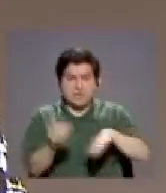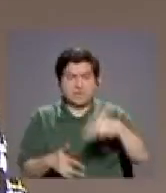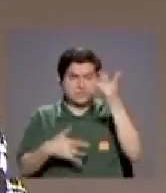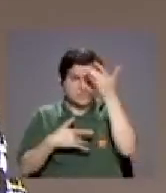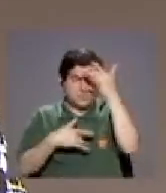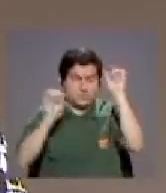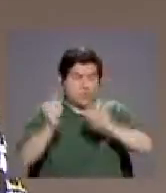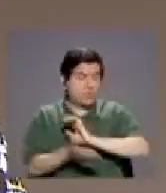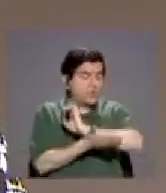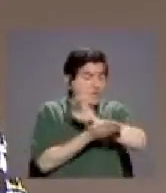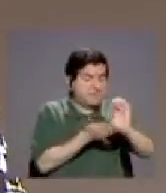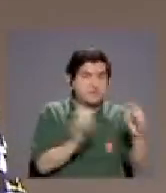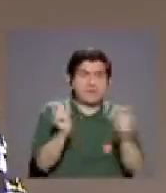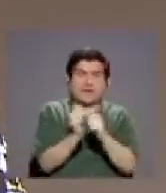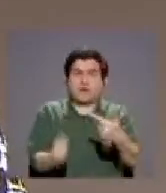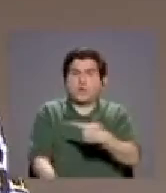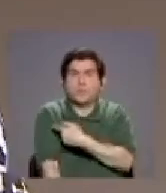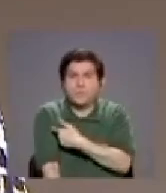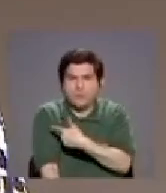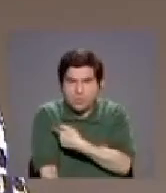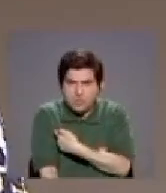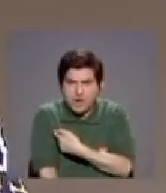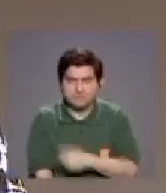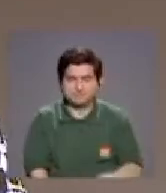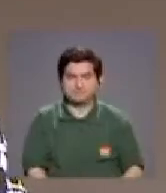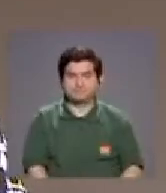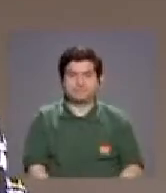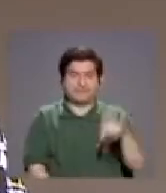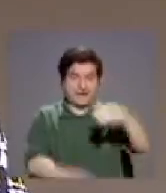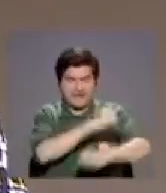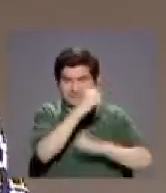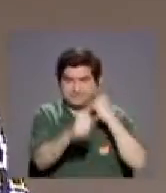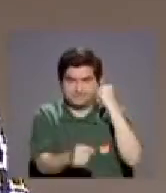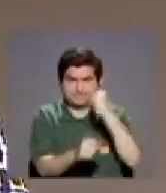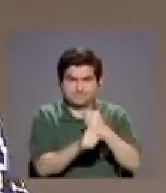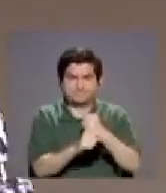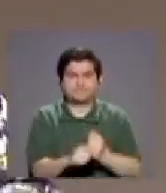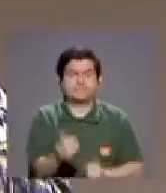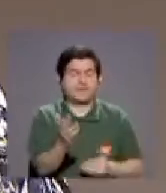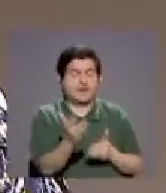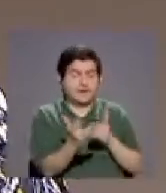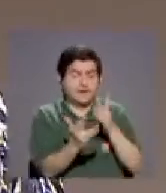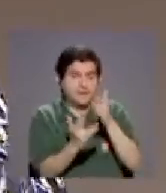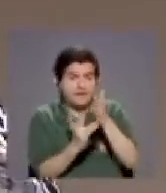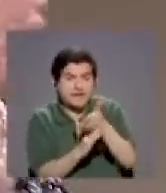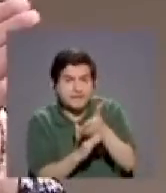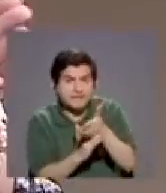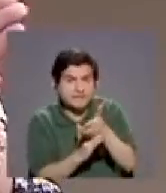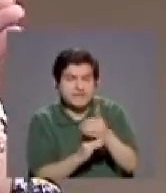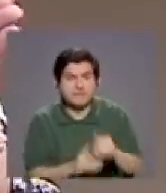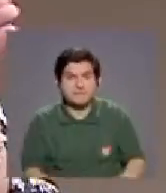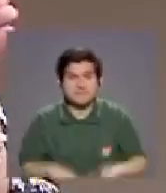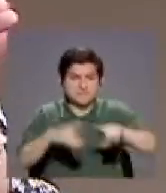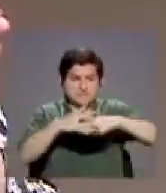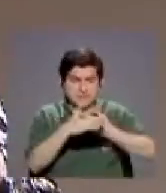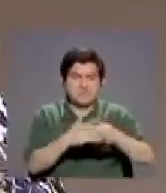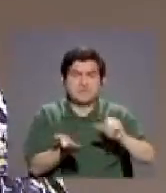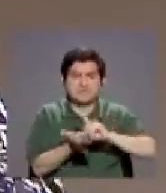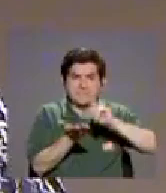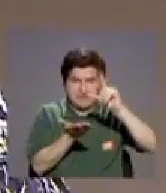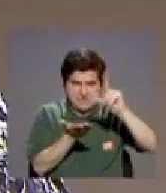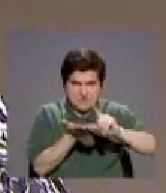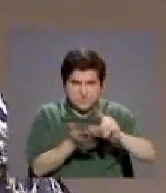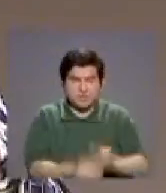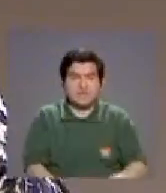puede prevenirse con una vacuna. Entonces este año, a través de apenas que inicie el ciclo lectivo,